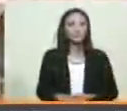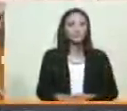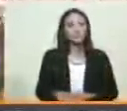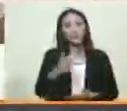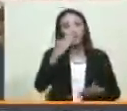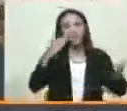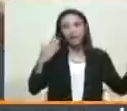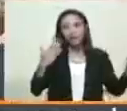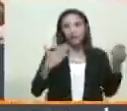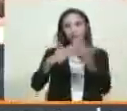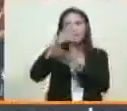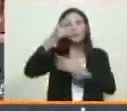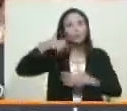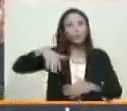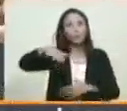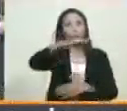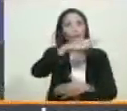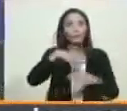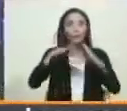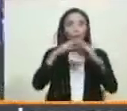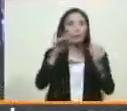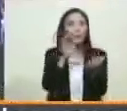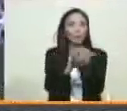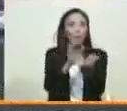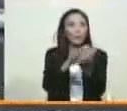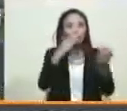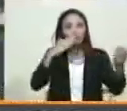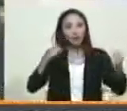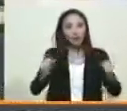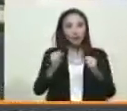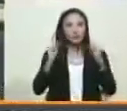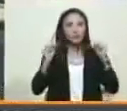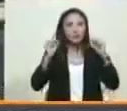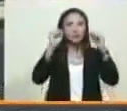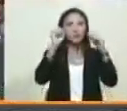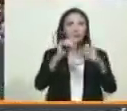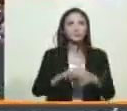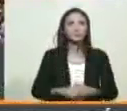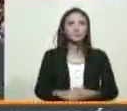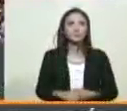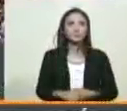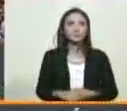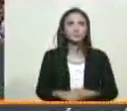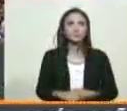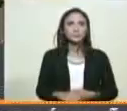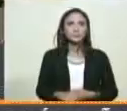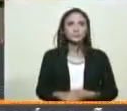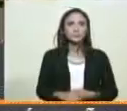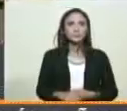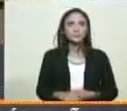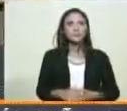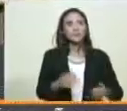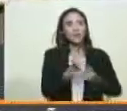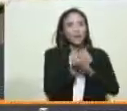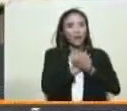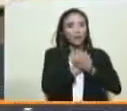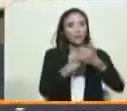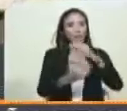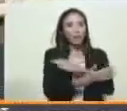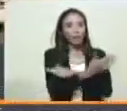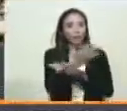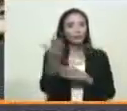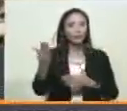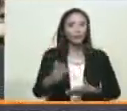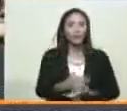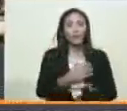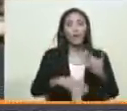viva el pueblo de Nueva Esparta! ¡Que viva el pueblo venezolano! Pueblo amado, digamos desde